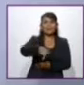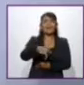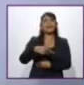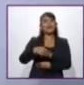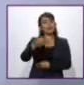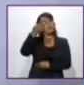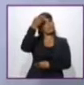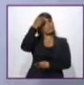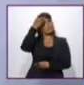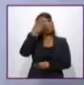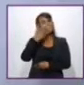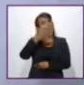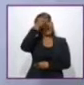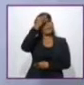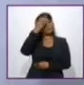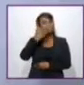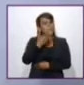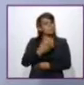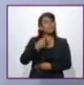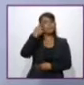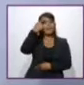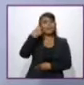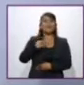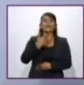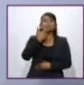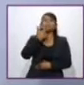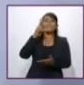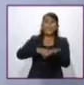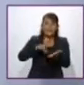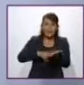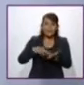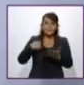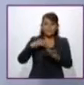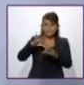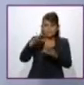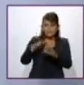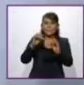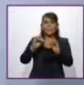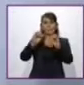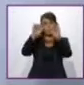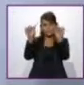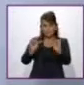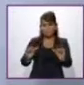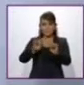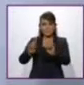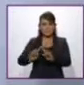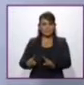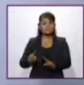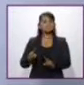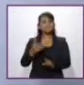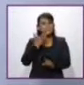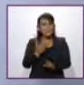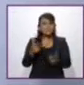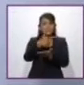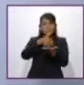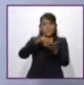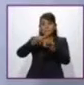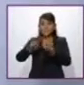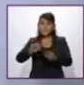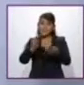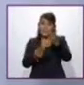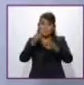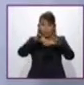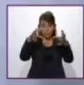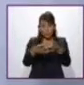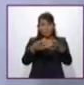que sepan cuál es el verdadero valor del producto artesanal que ellas están encargando de llevar a todas las partes del mundo. Vamos